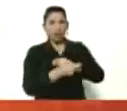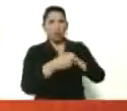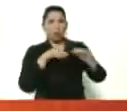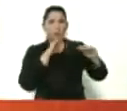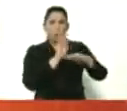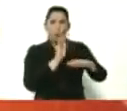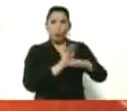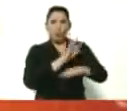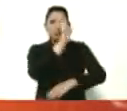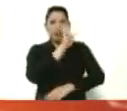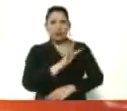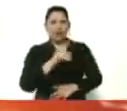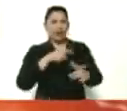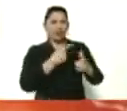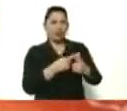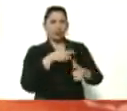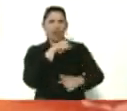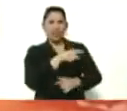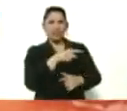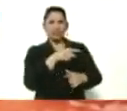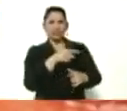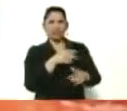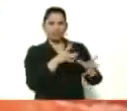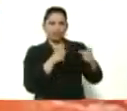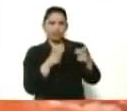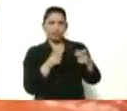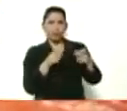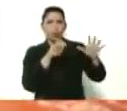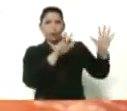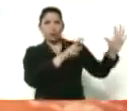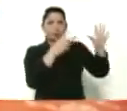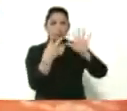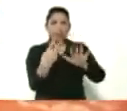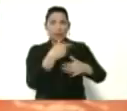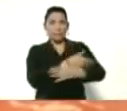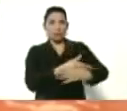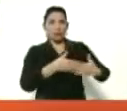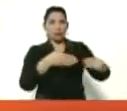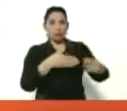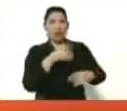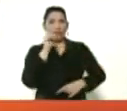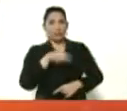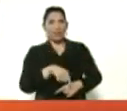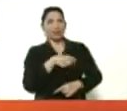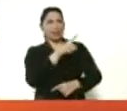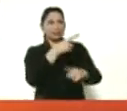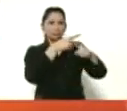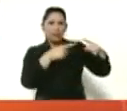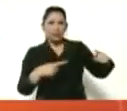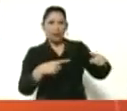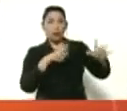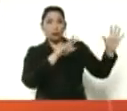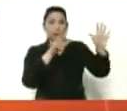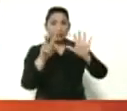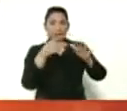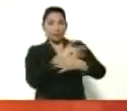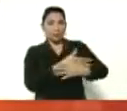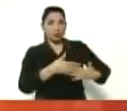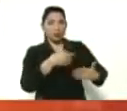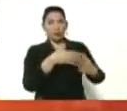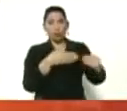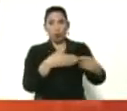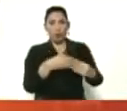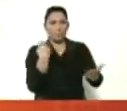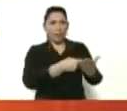ahí definieron una cantidad que creo que era de $87 millones, y una parte de esos $87 millones era para pagarle,